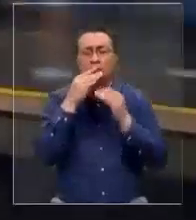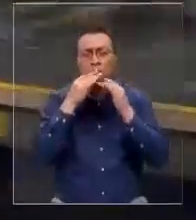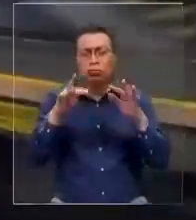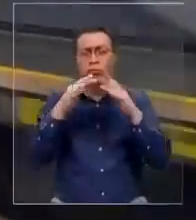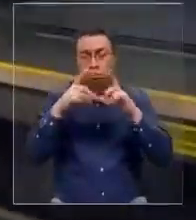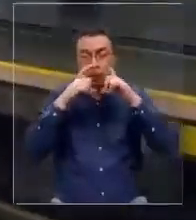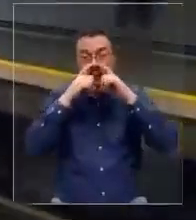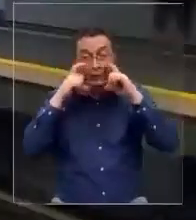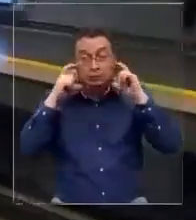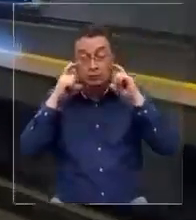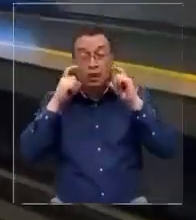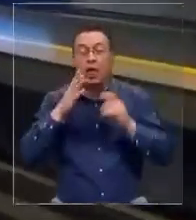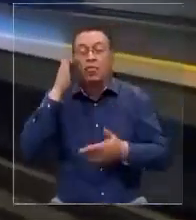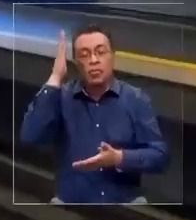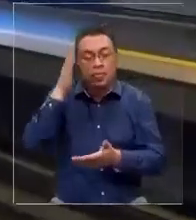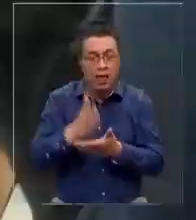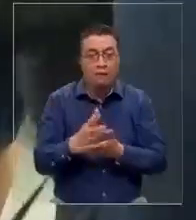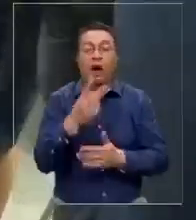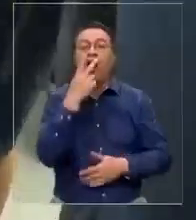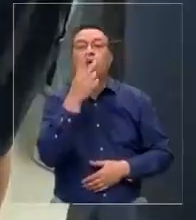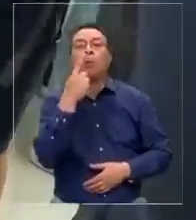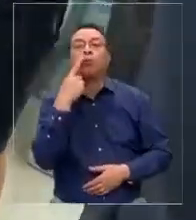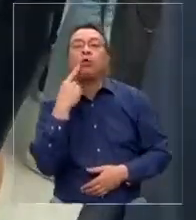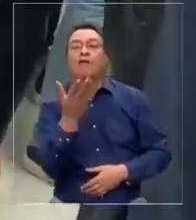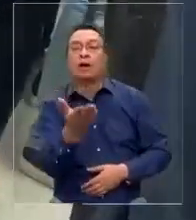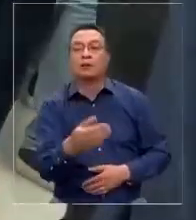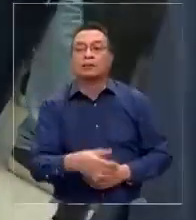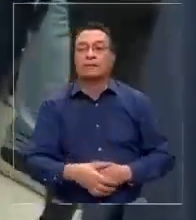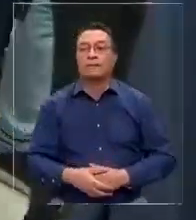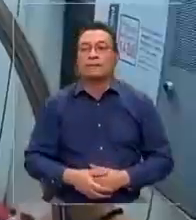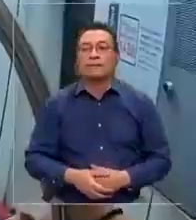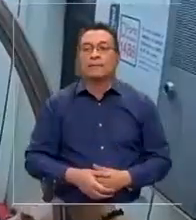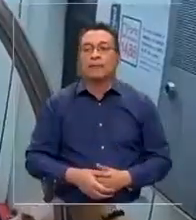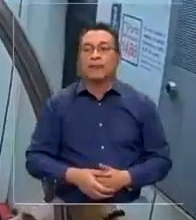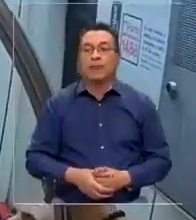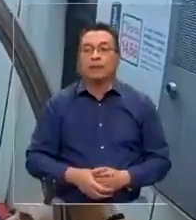las autoridades, usar mascarilla.